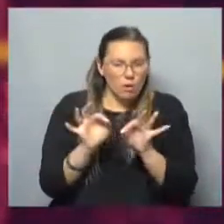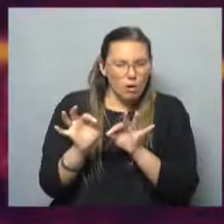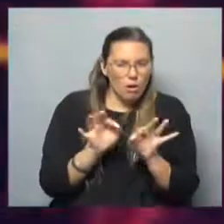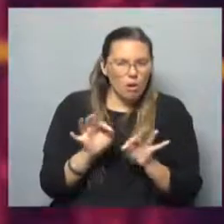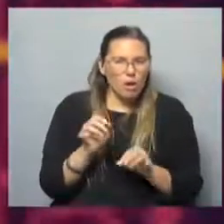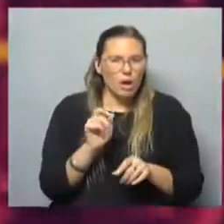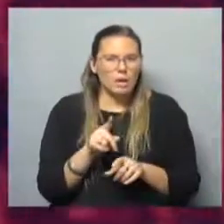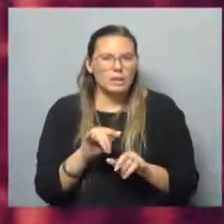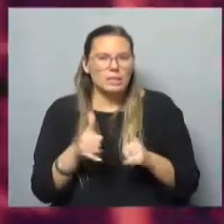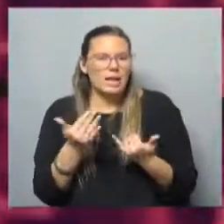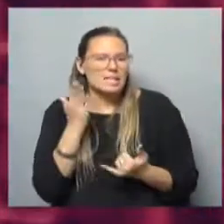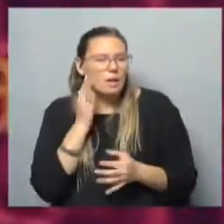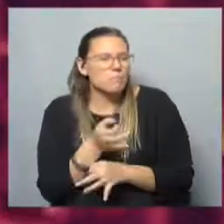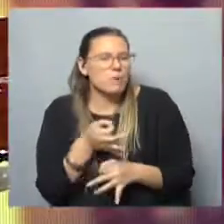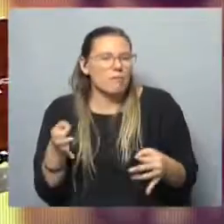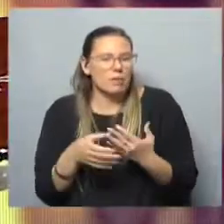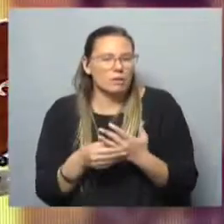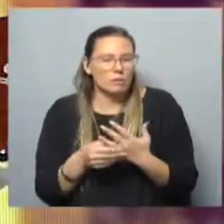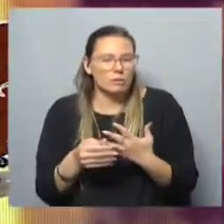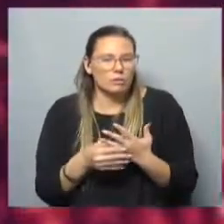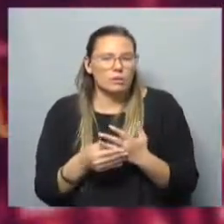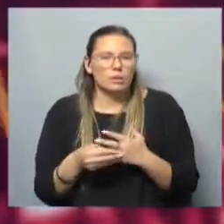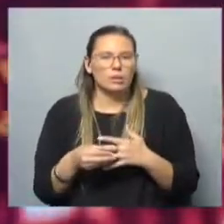lo tiene tabulado perfecto en el